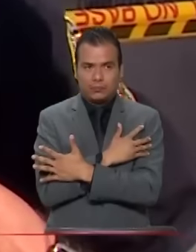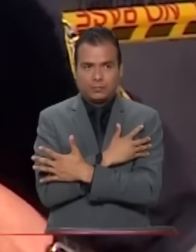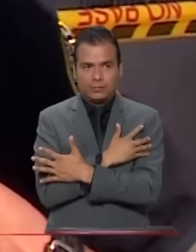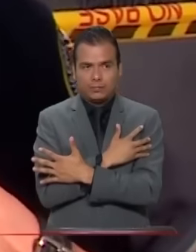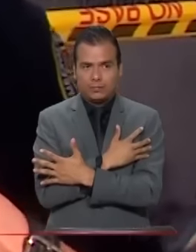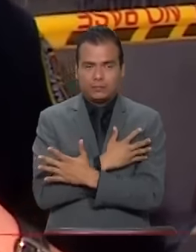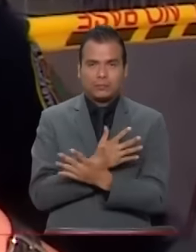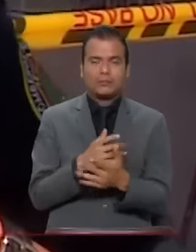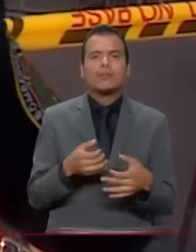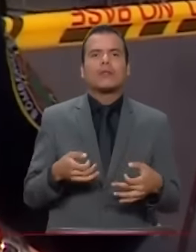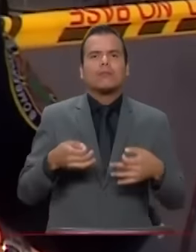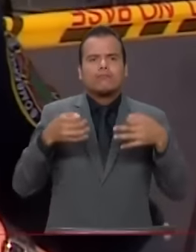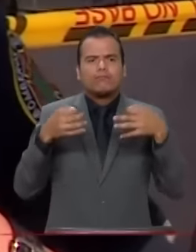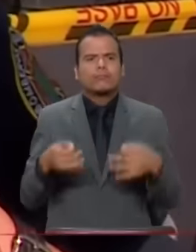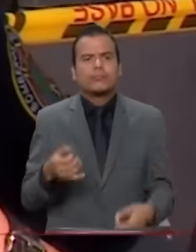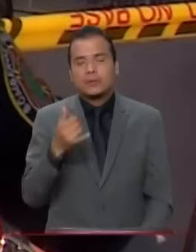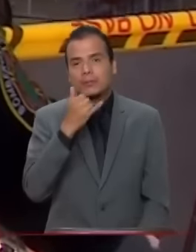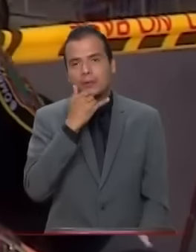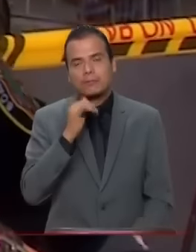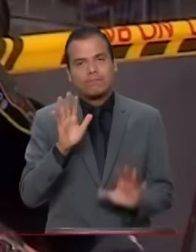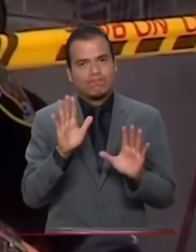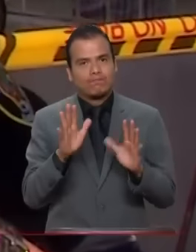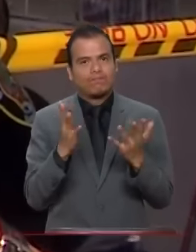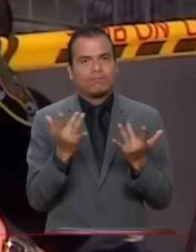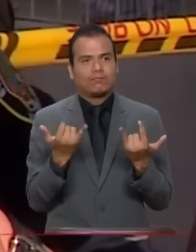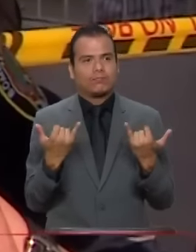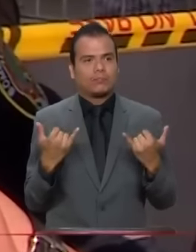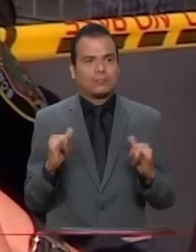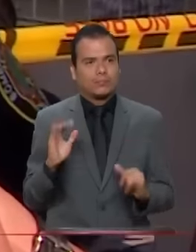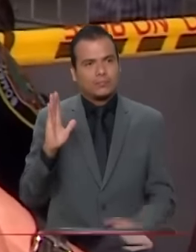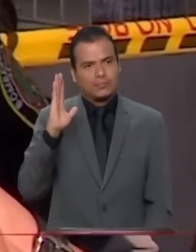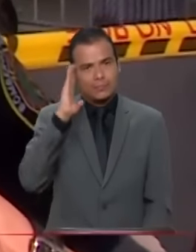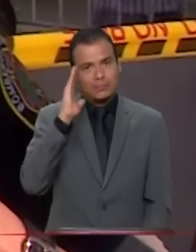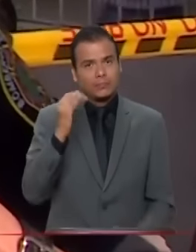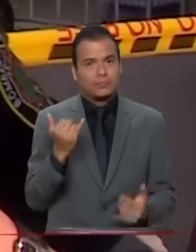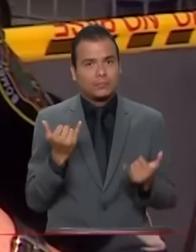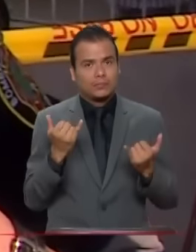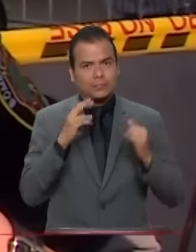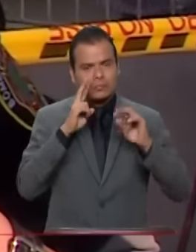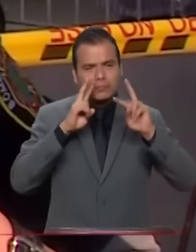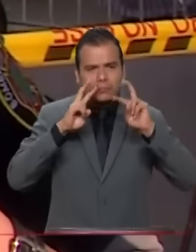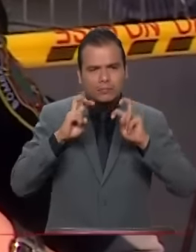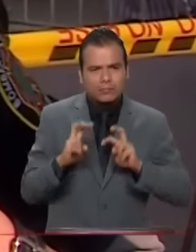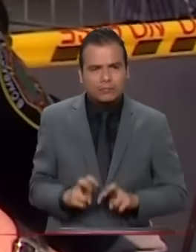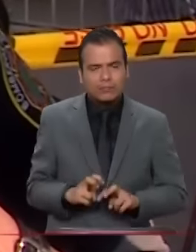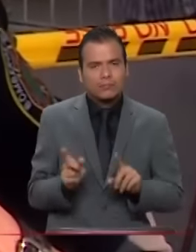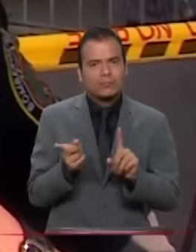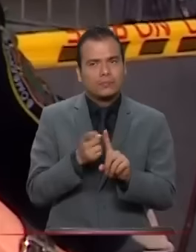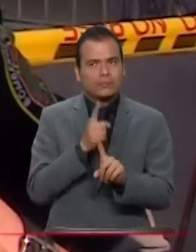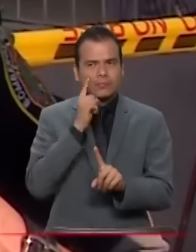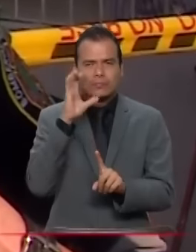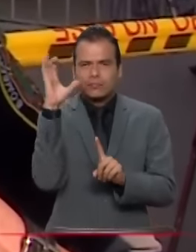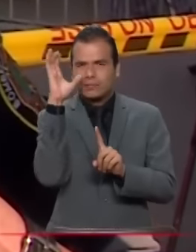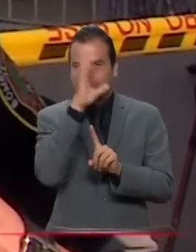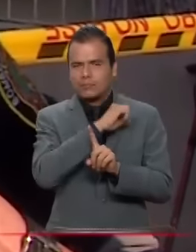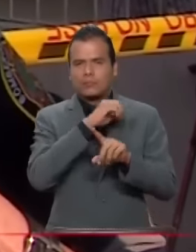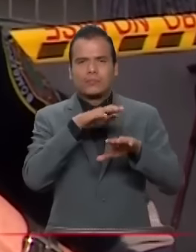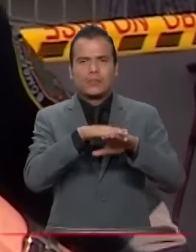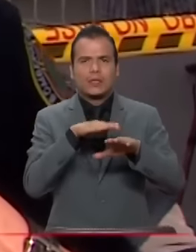no tenemos una versión todavía de qué pudo haber pasado. Justamente las labores que se están haciendo de investigación de incendios son tendientes a determinar